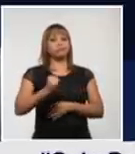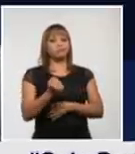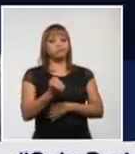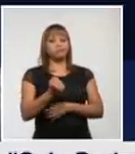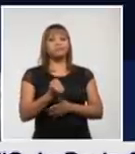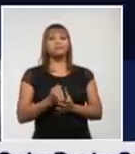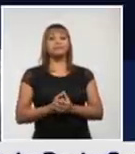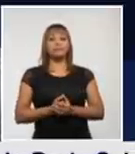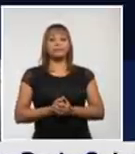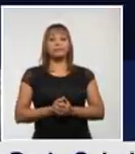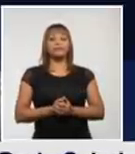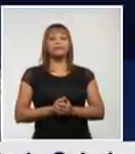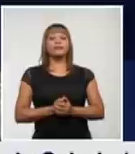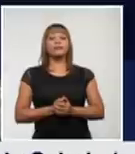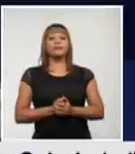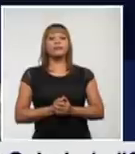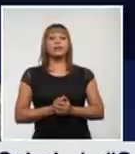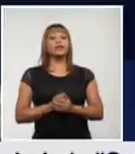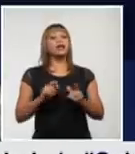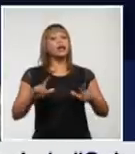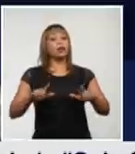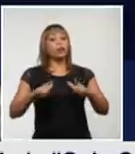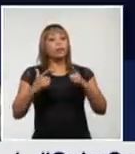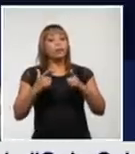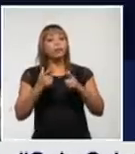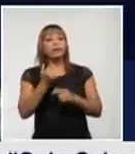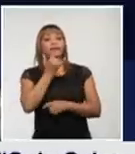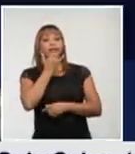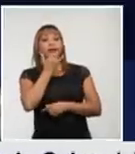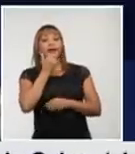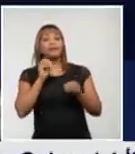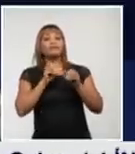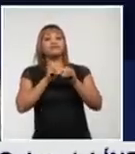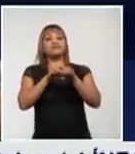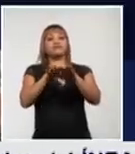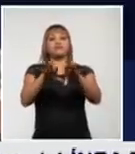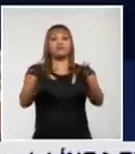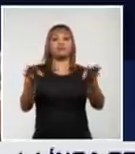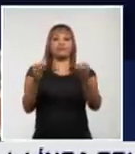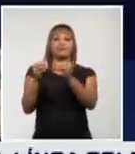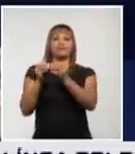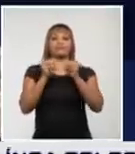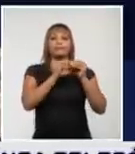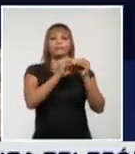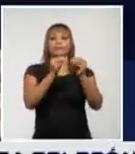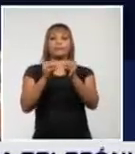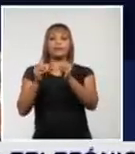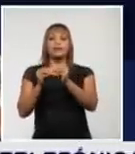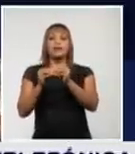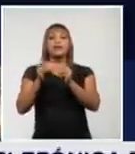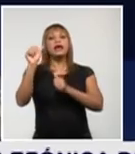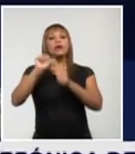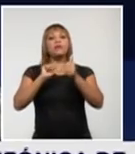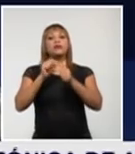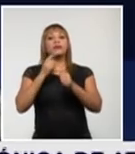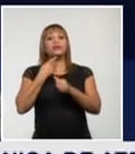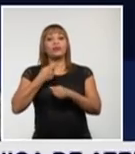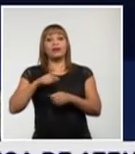de exigir y cumplir para evitar la transmisión. Con este comportamiento, hasta el día de ayer,